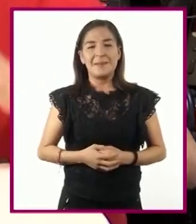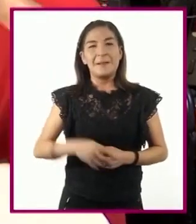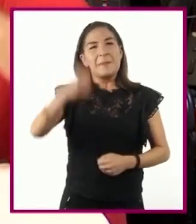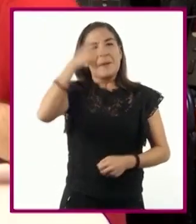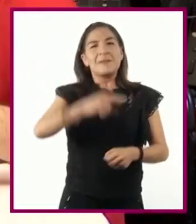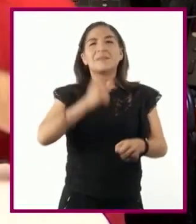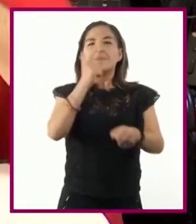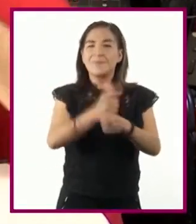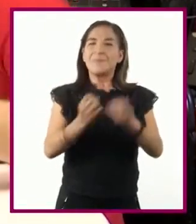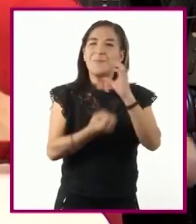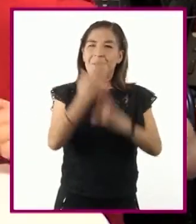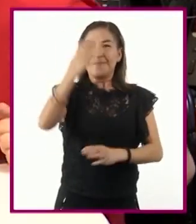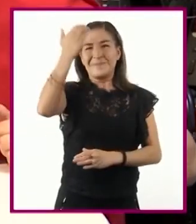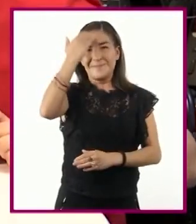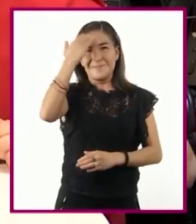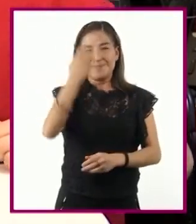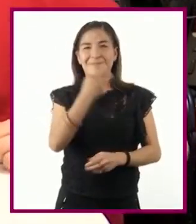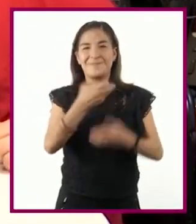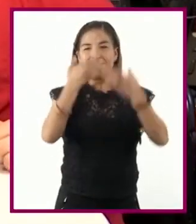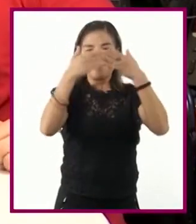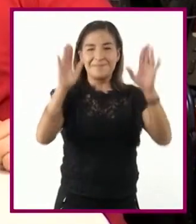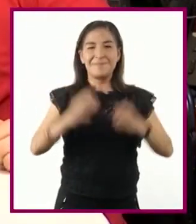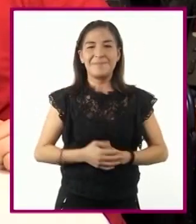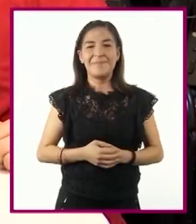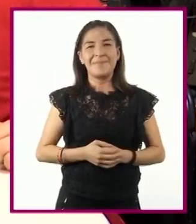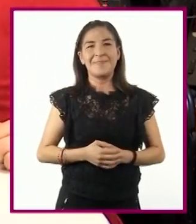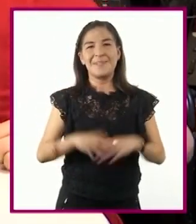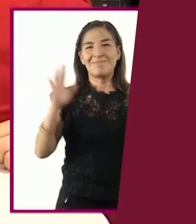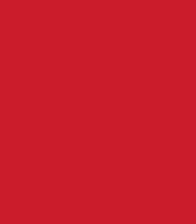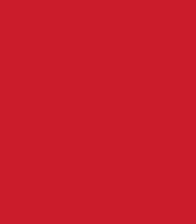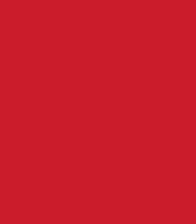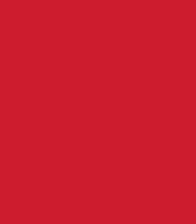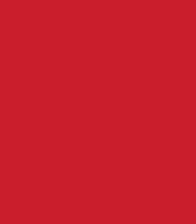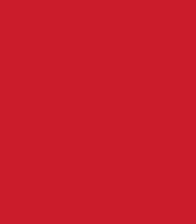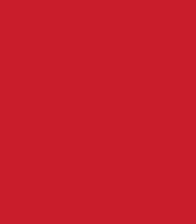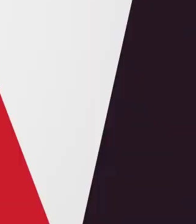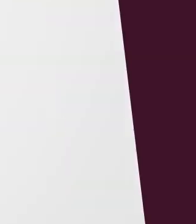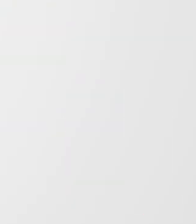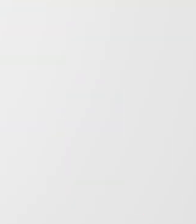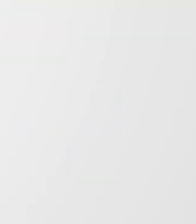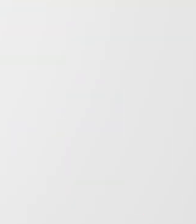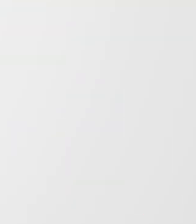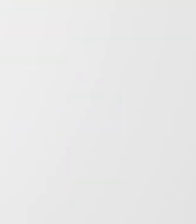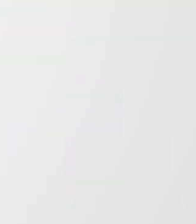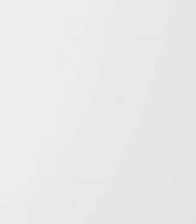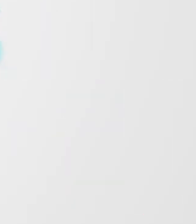descubrir nuevos conocimientos. ¡Hasta la próxima!